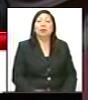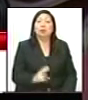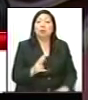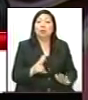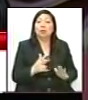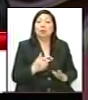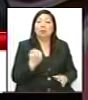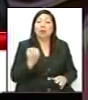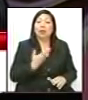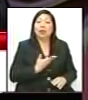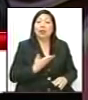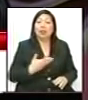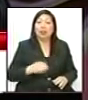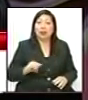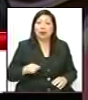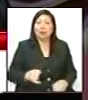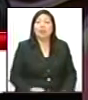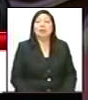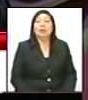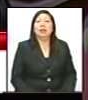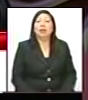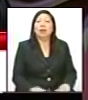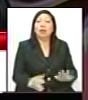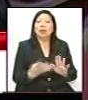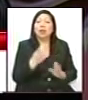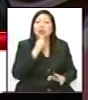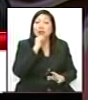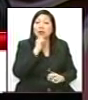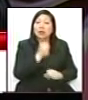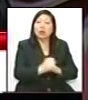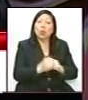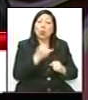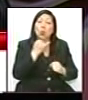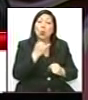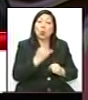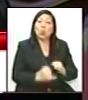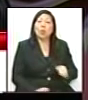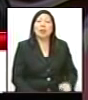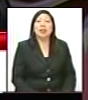3745/2018, Poder Ejecutivo, fue el 19 de diciembre último,